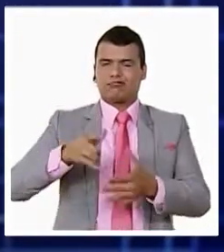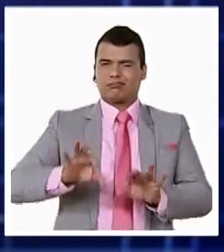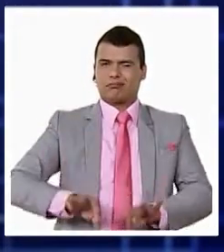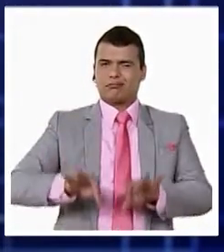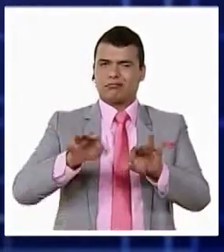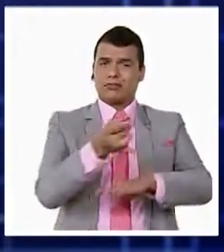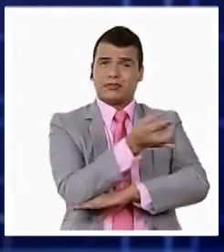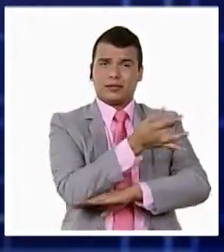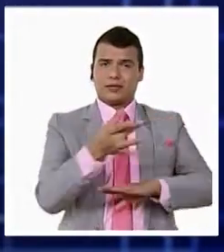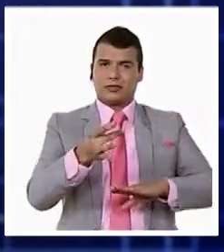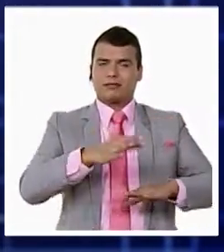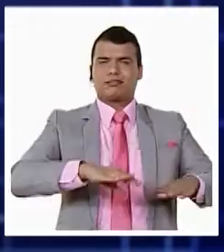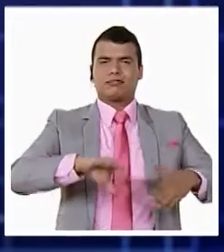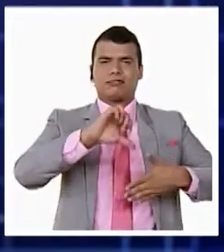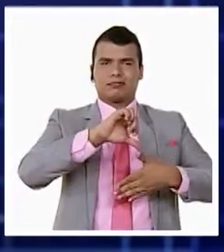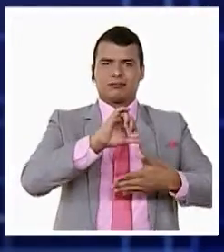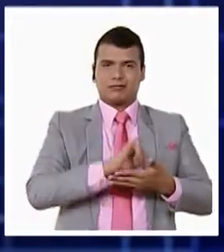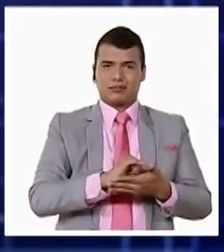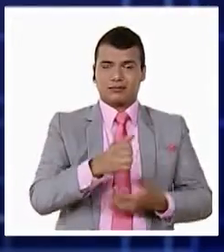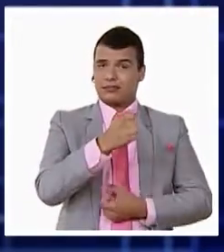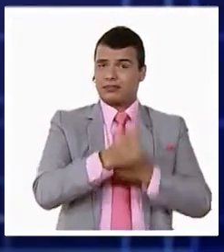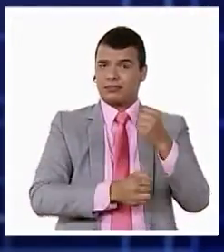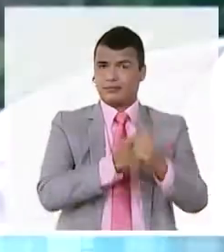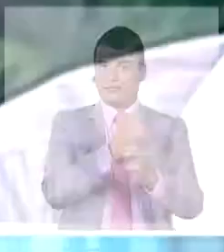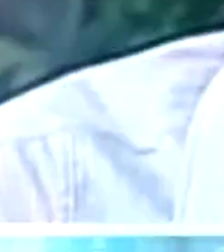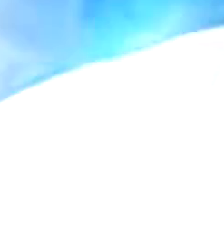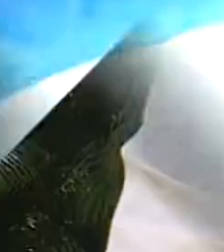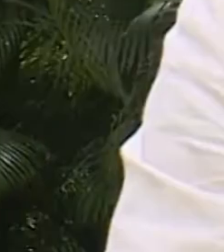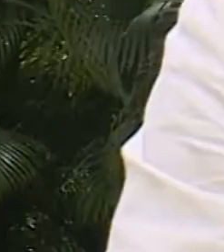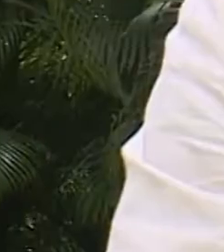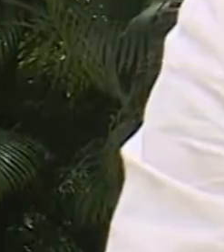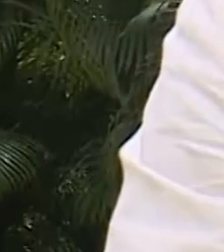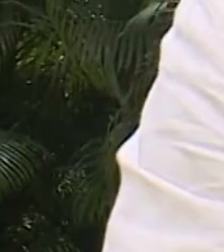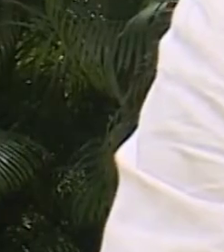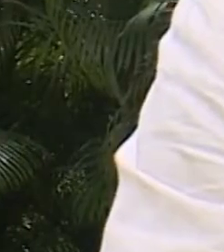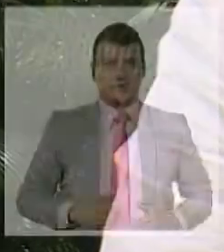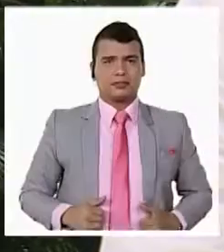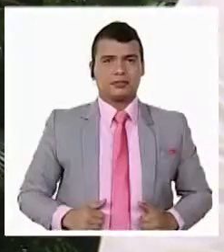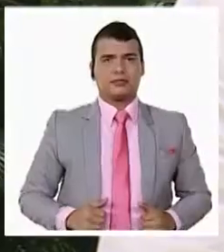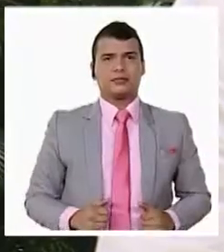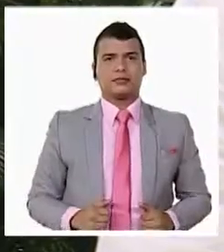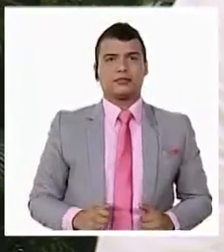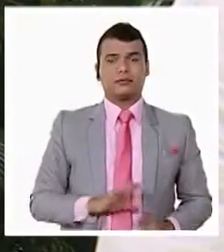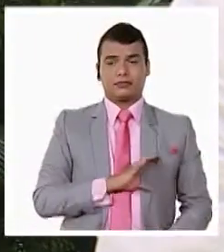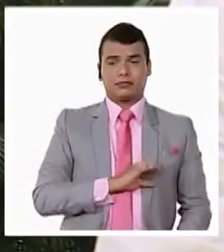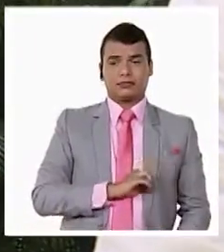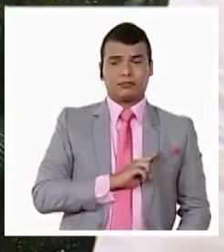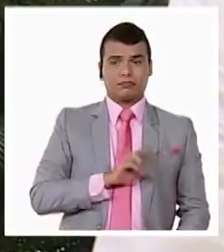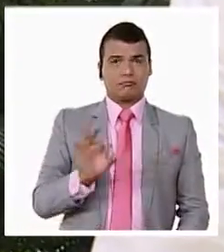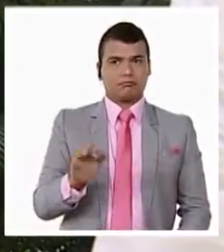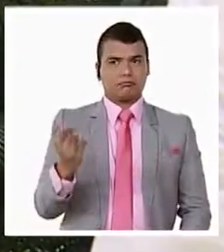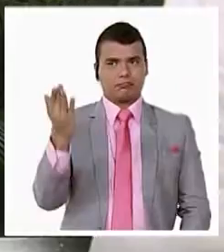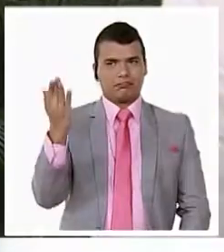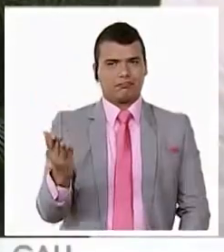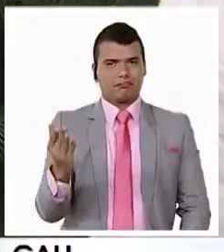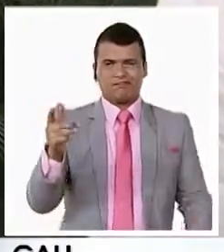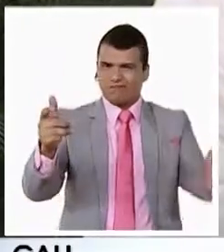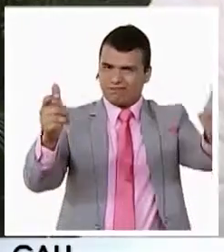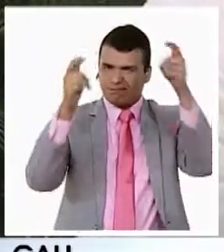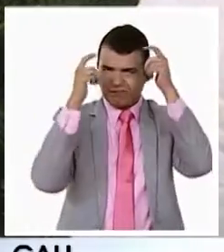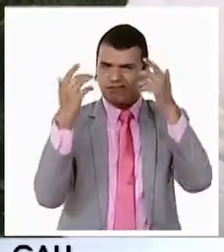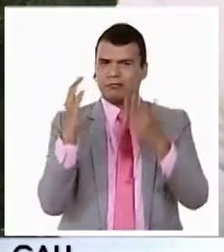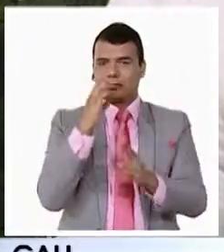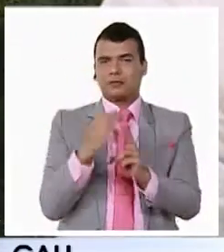del continente en el año 2016. Cali y el Valle del Cauca tienen un rey, Reinaldo Rueda